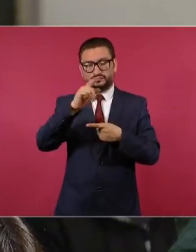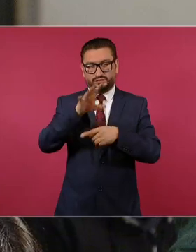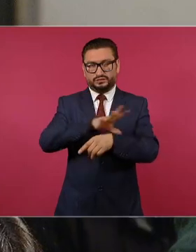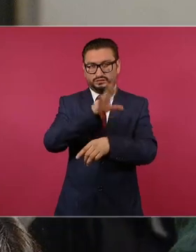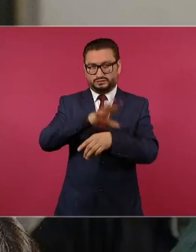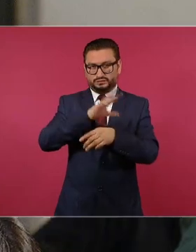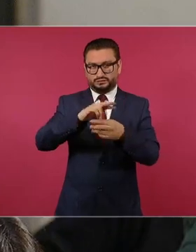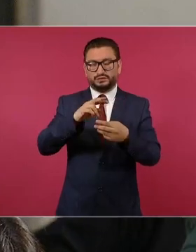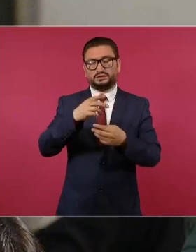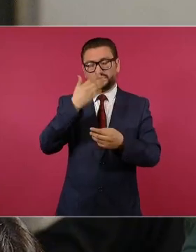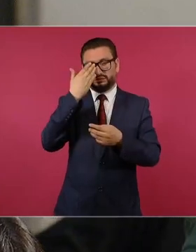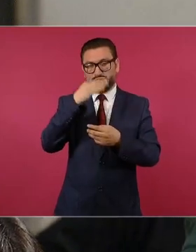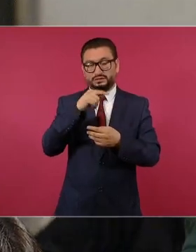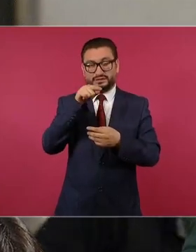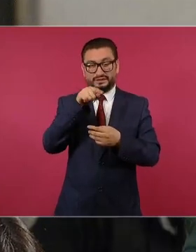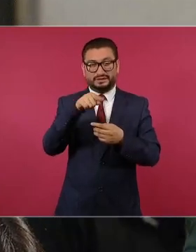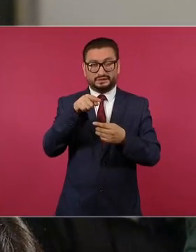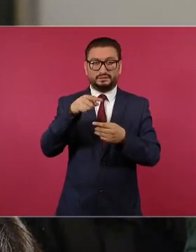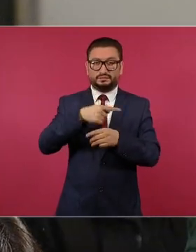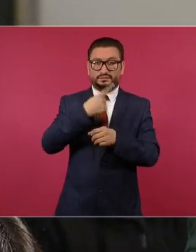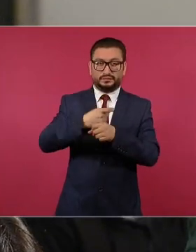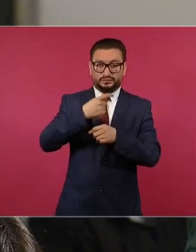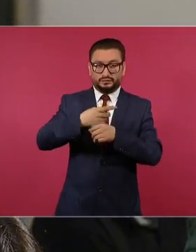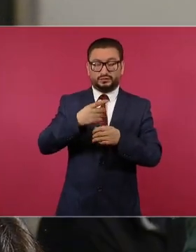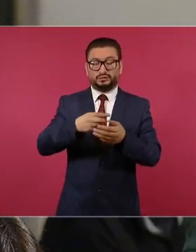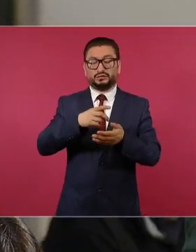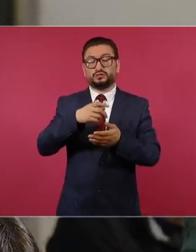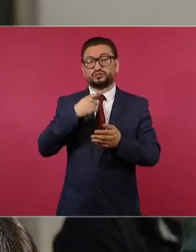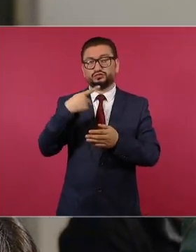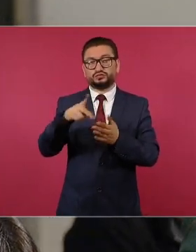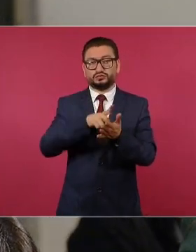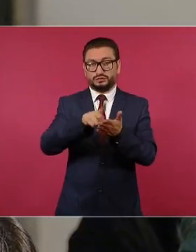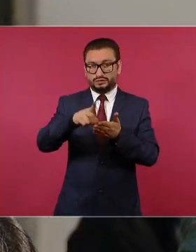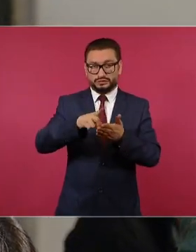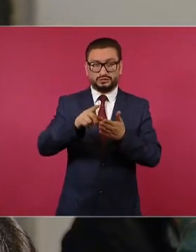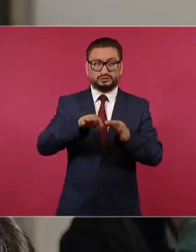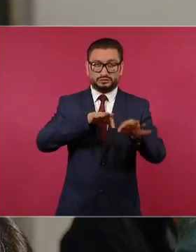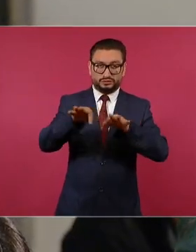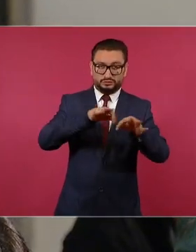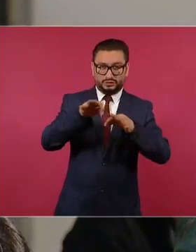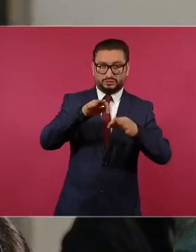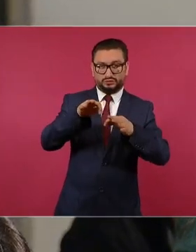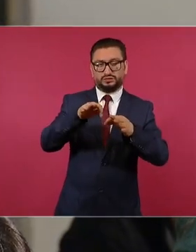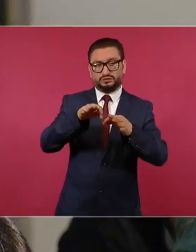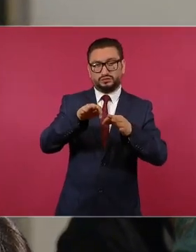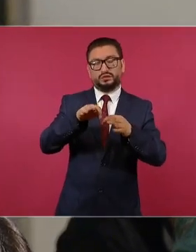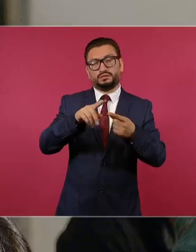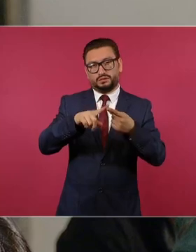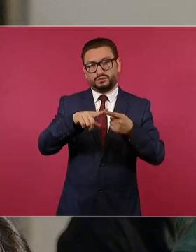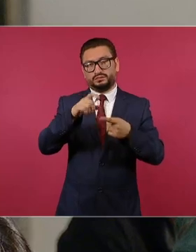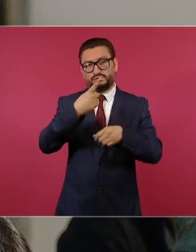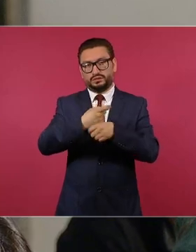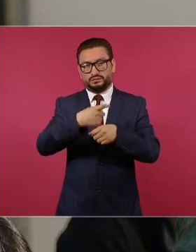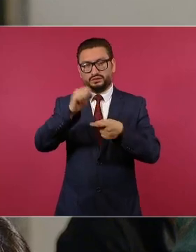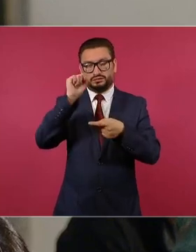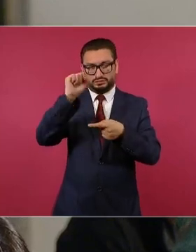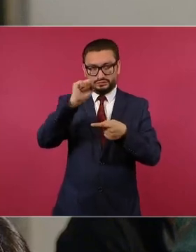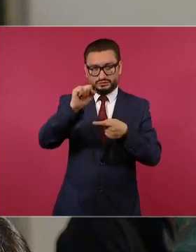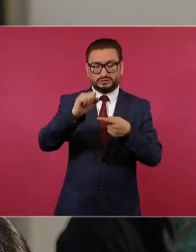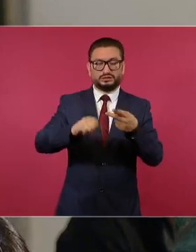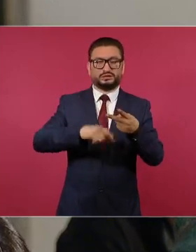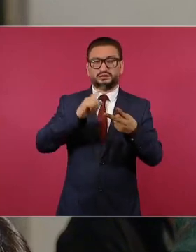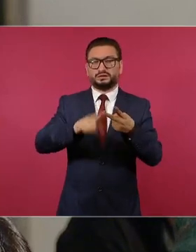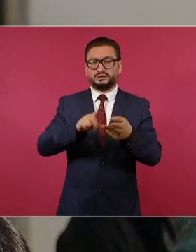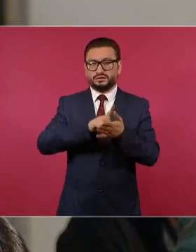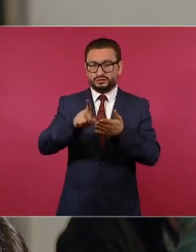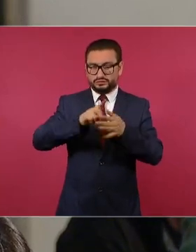República Mexicana, que primero le quitan derechos laborales y después le quitan, primero derechos sindicales y después